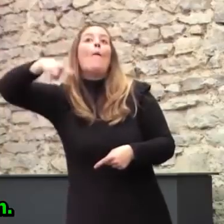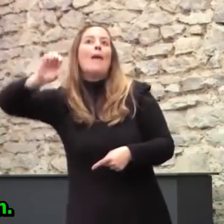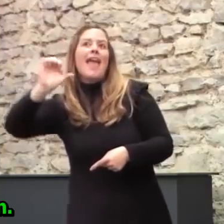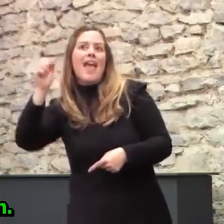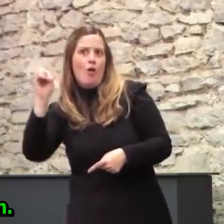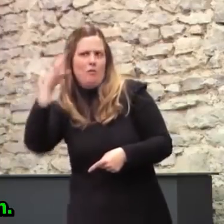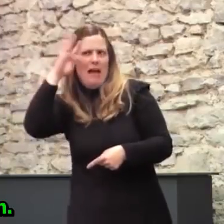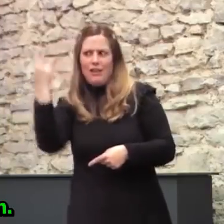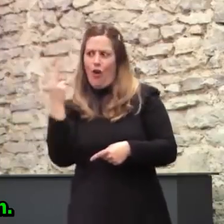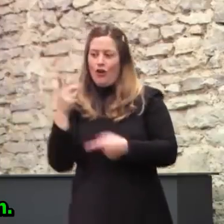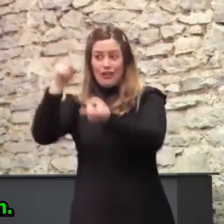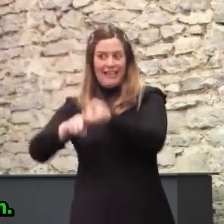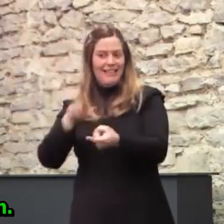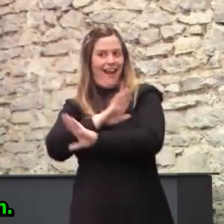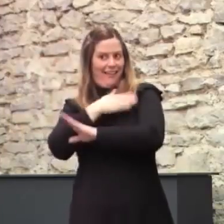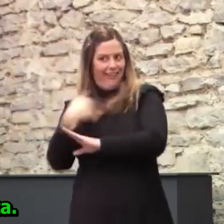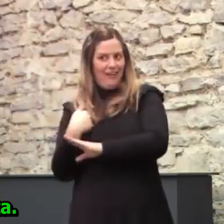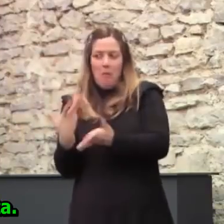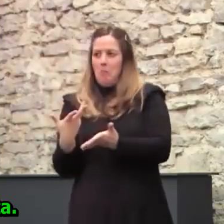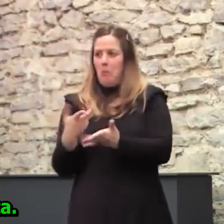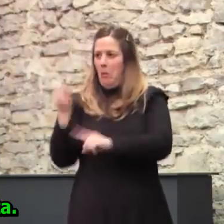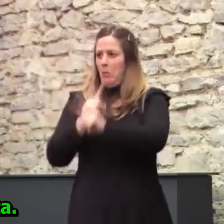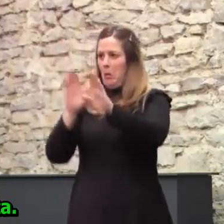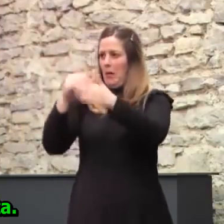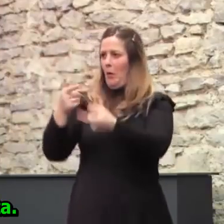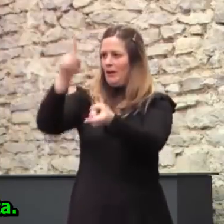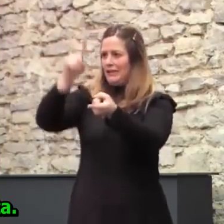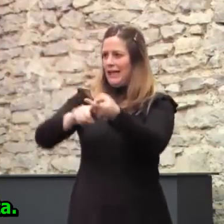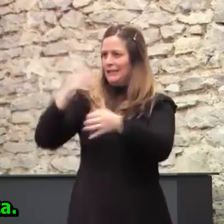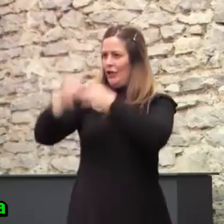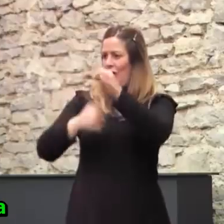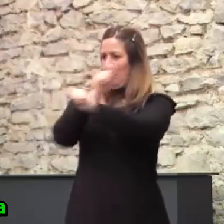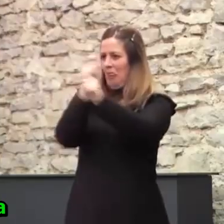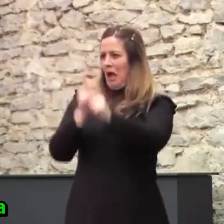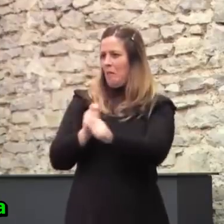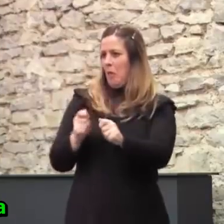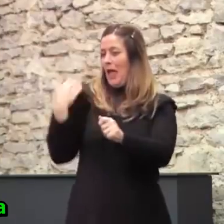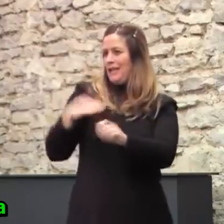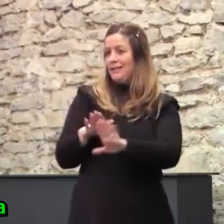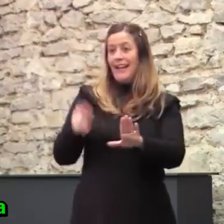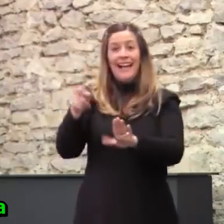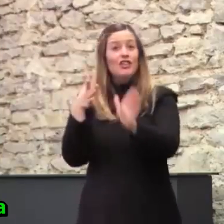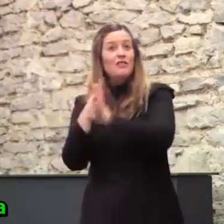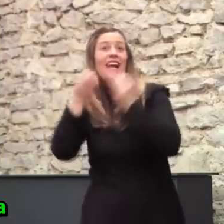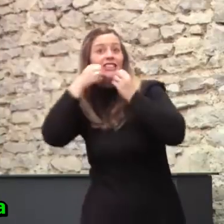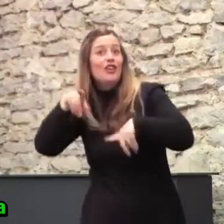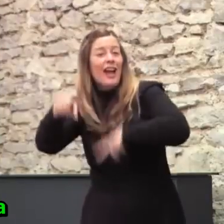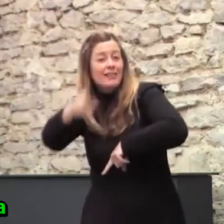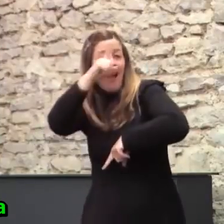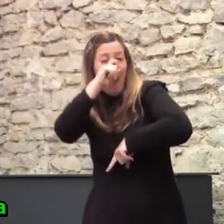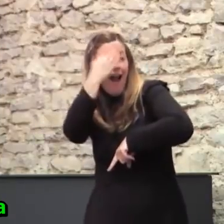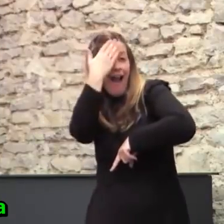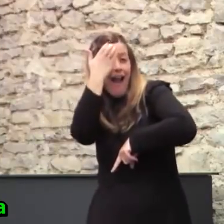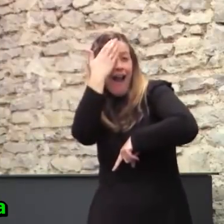Se organiza la boda y a pasarlo bien, ¿no? Y nadie recordaría a Romeo y Julieta, ¿vale? Romeo y Julieta es una